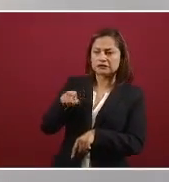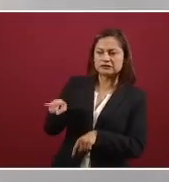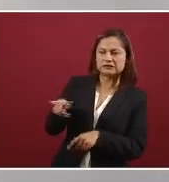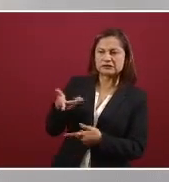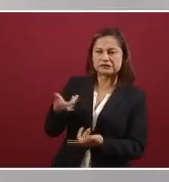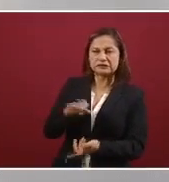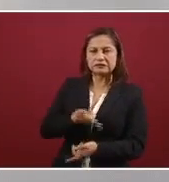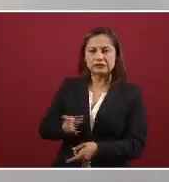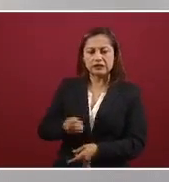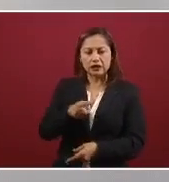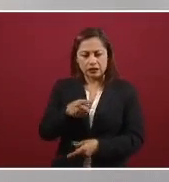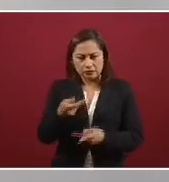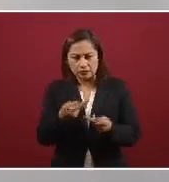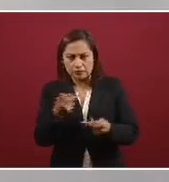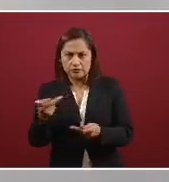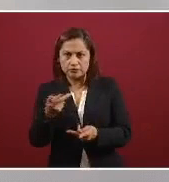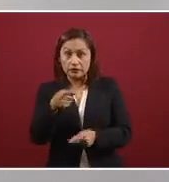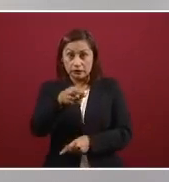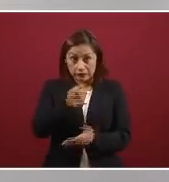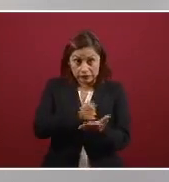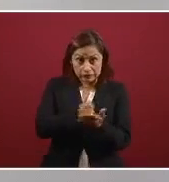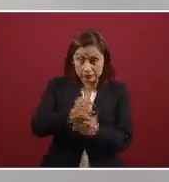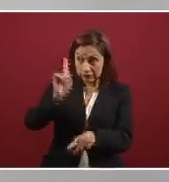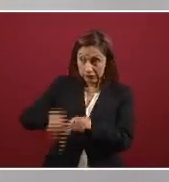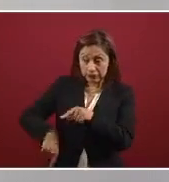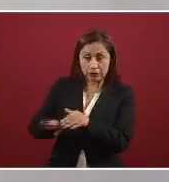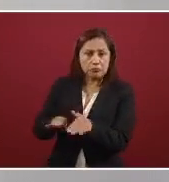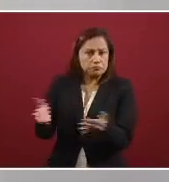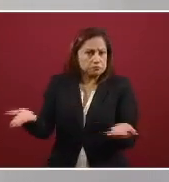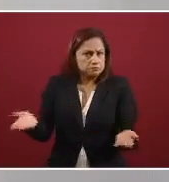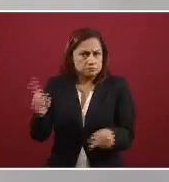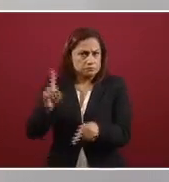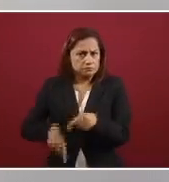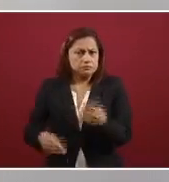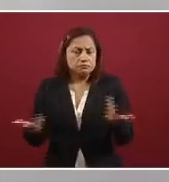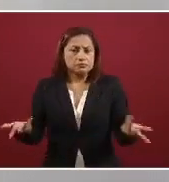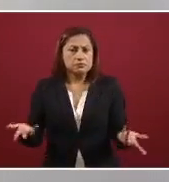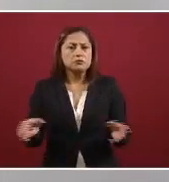también que se quite lo de la reelección,